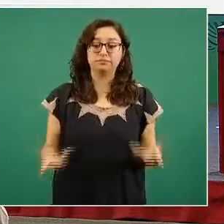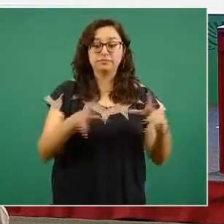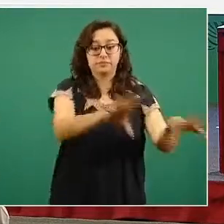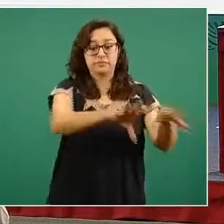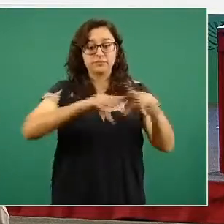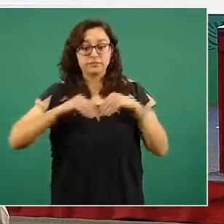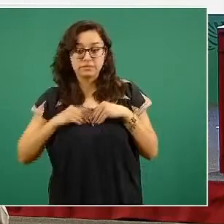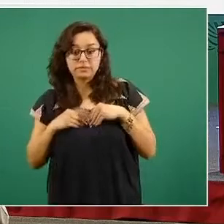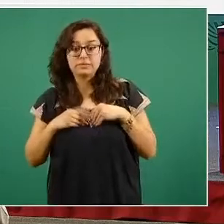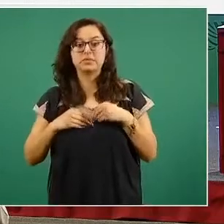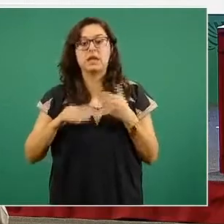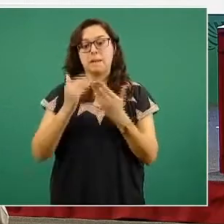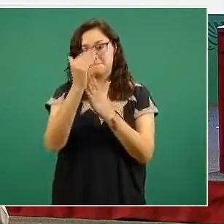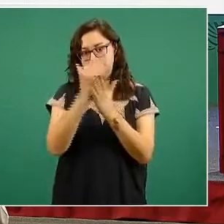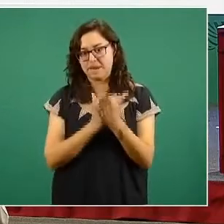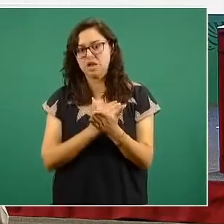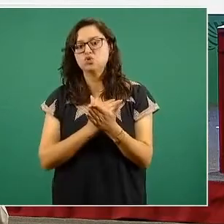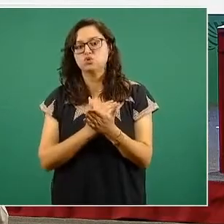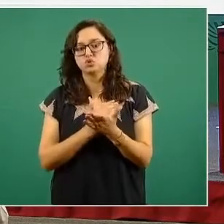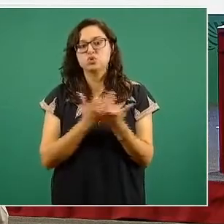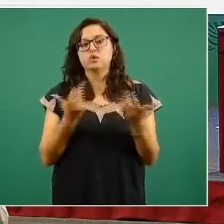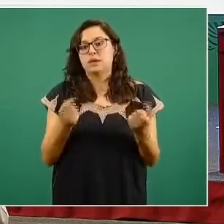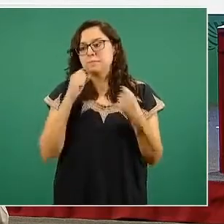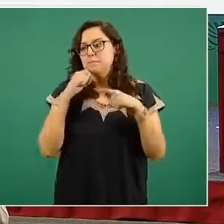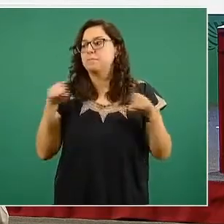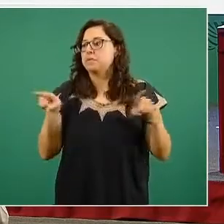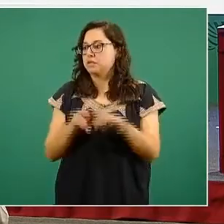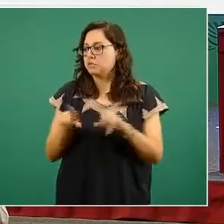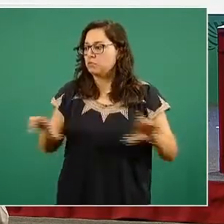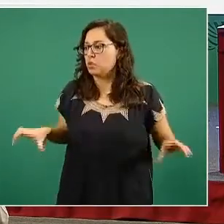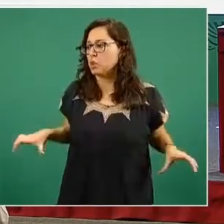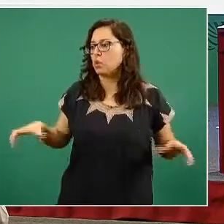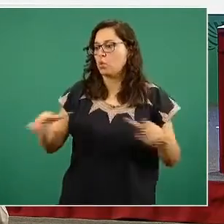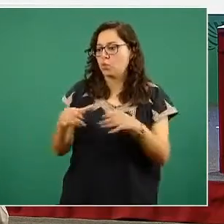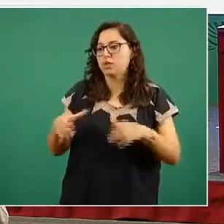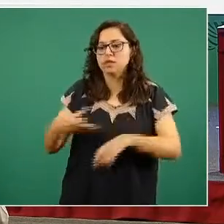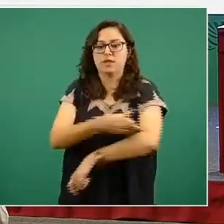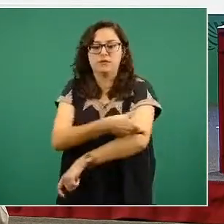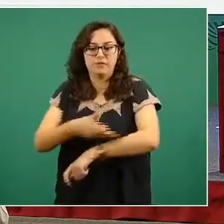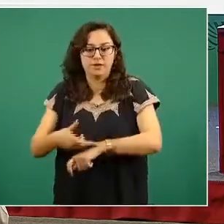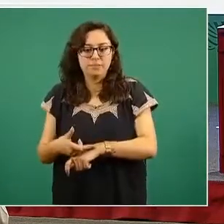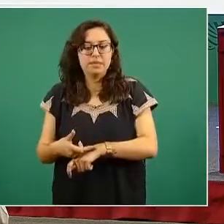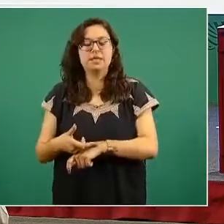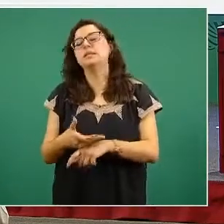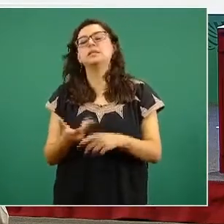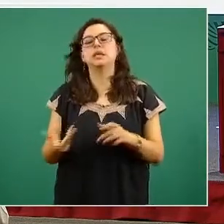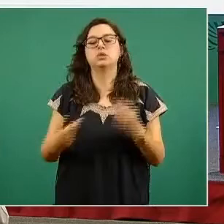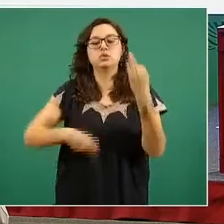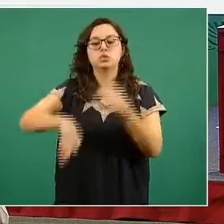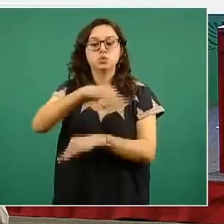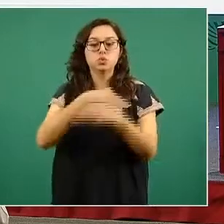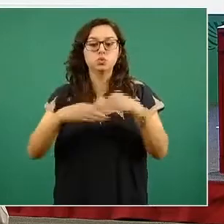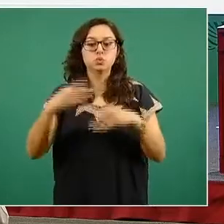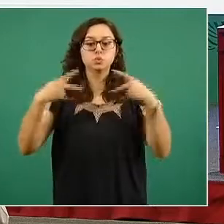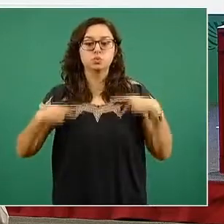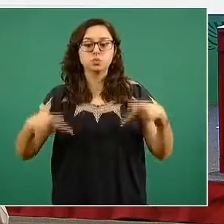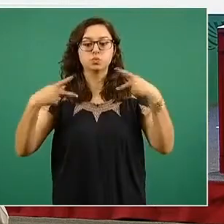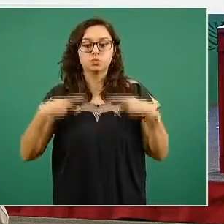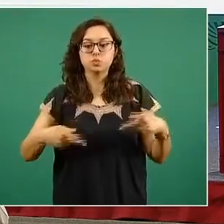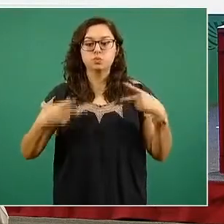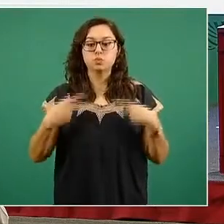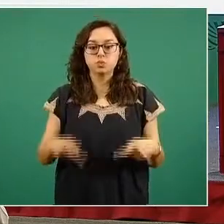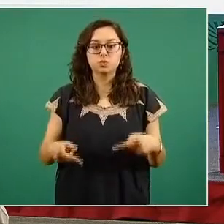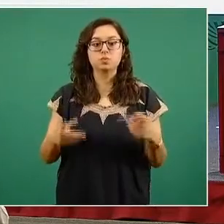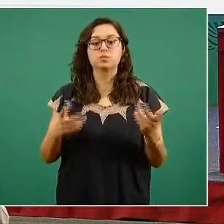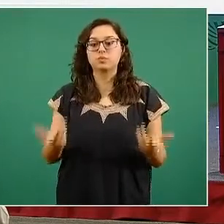por el virus SARS-CoV-2 y también cuida a la comunidad, la familia, los cercanos, los un poco más